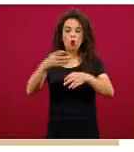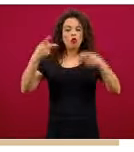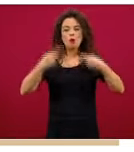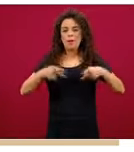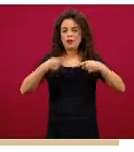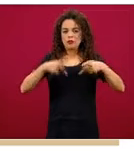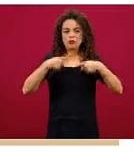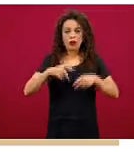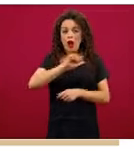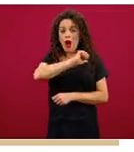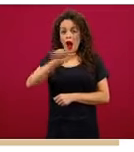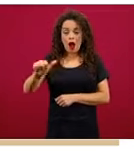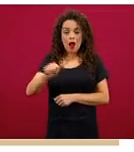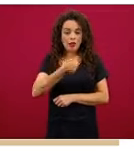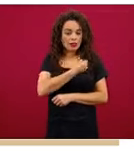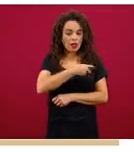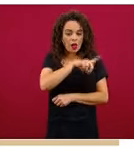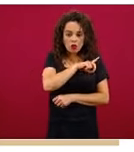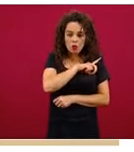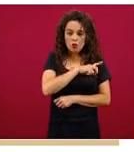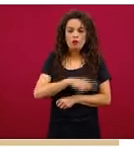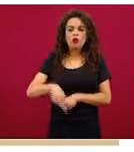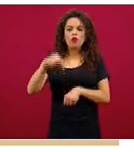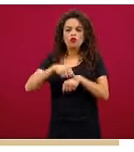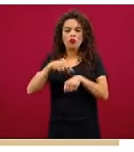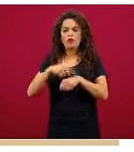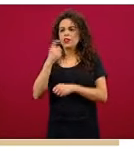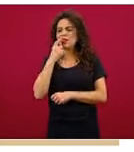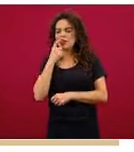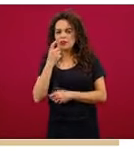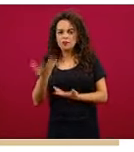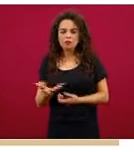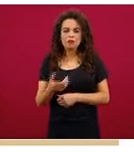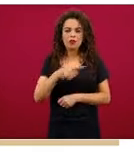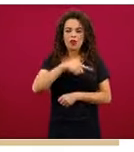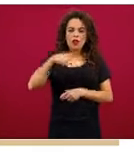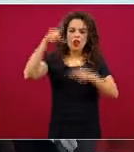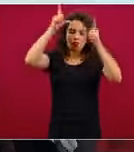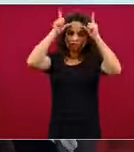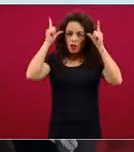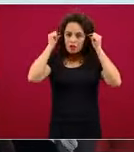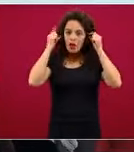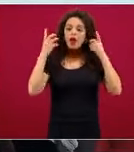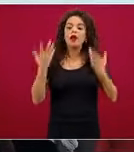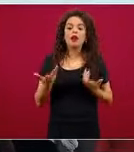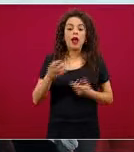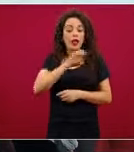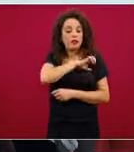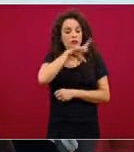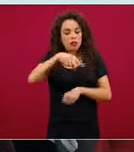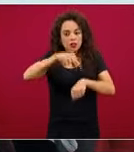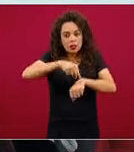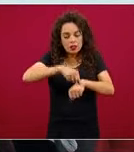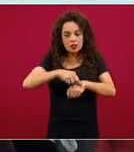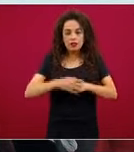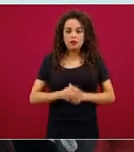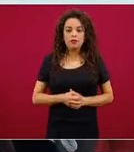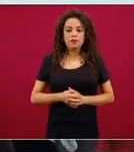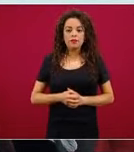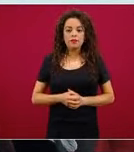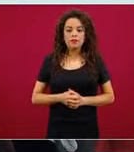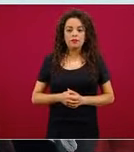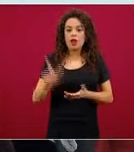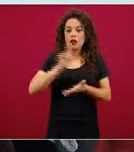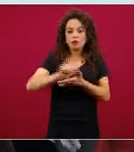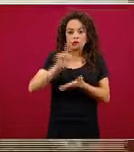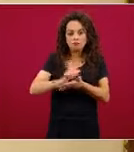general, promotores, cirujanos dentistas, médicos, enfermeras, especialistas, el de la